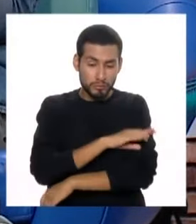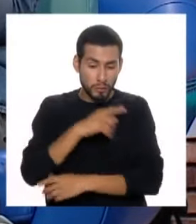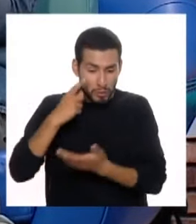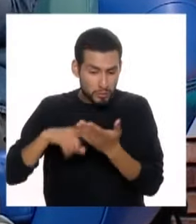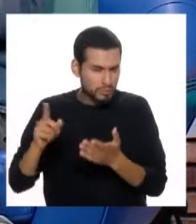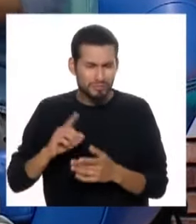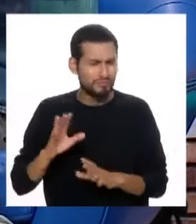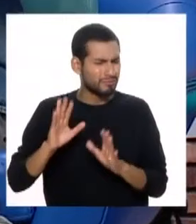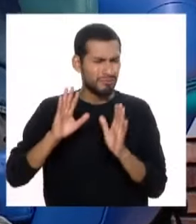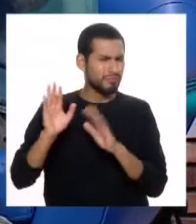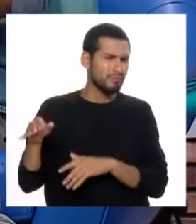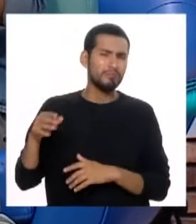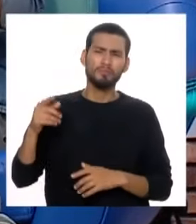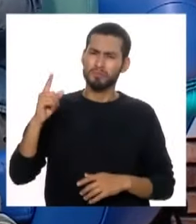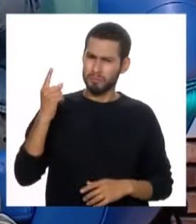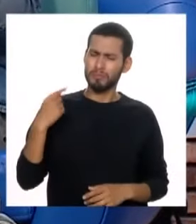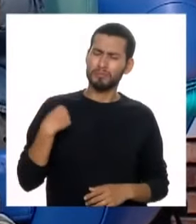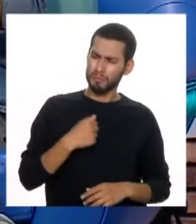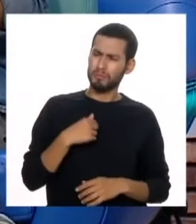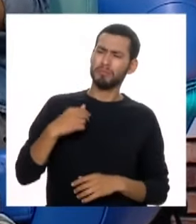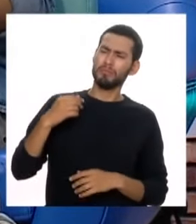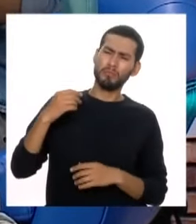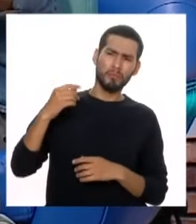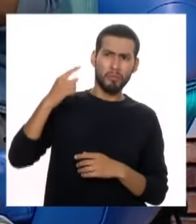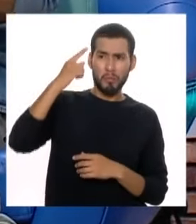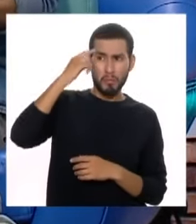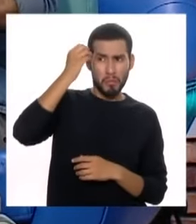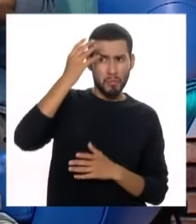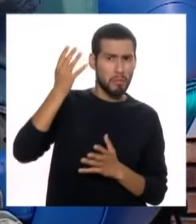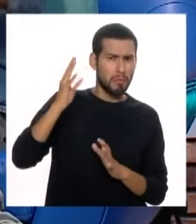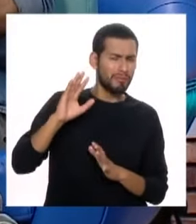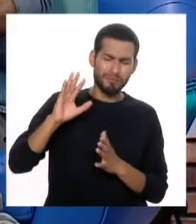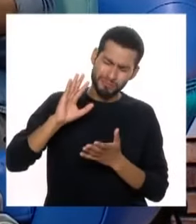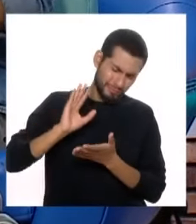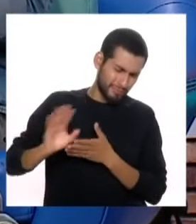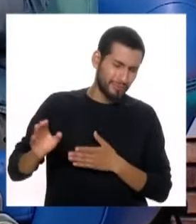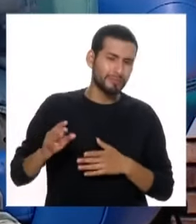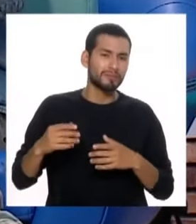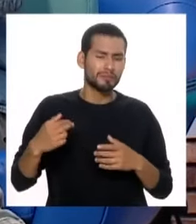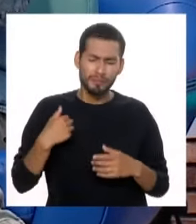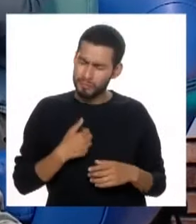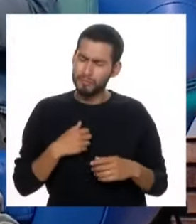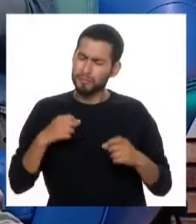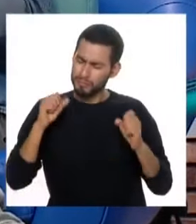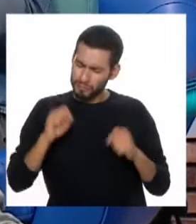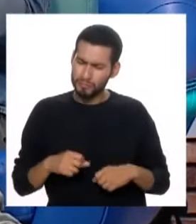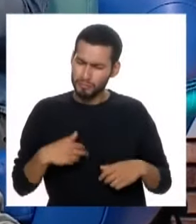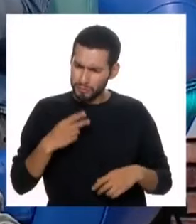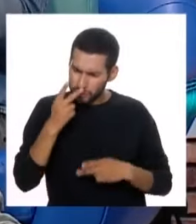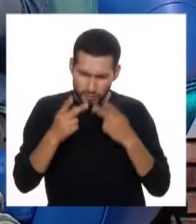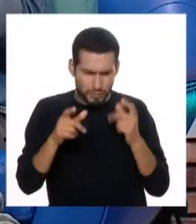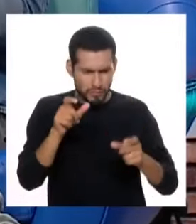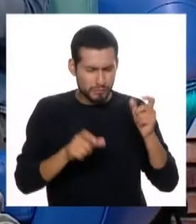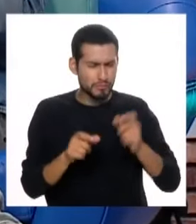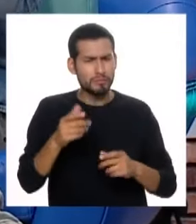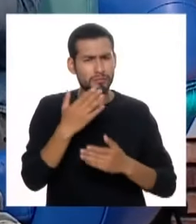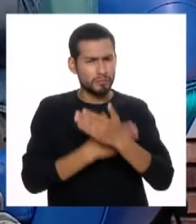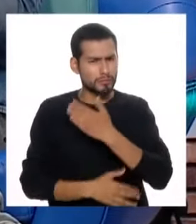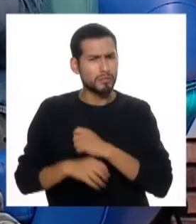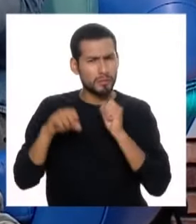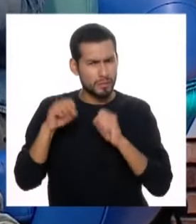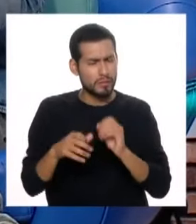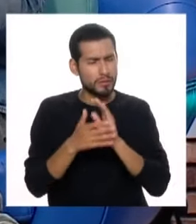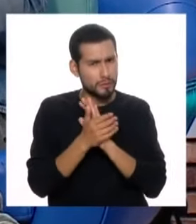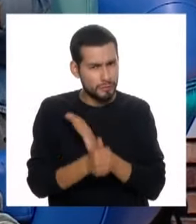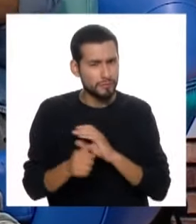los prejuicios, dejemos los prejuicios a un lado y realmente veamos la capacidad que tienen estas personas para